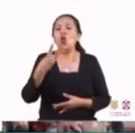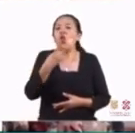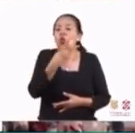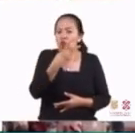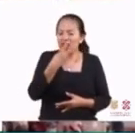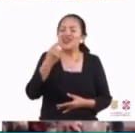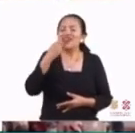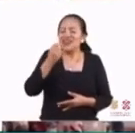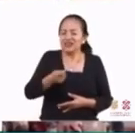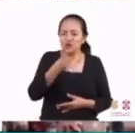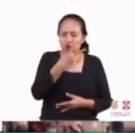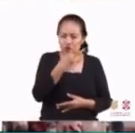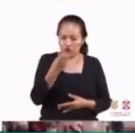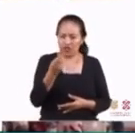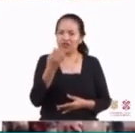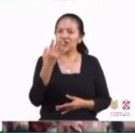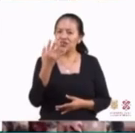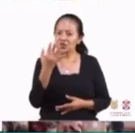259 personas consumen